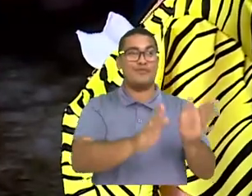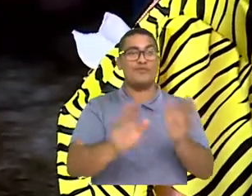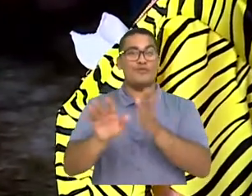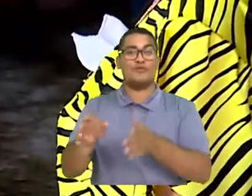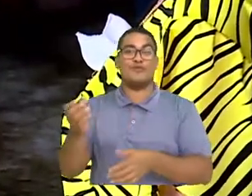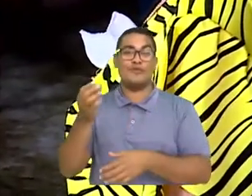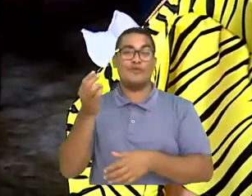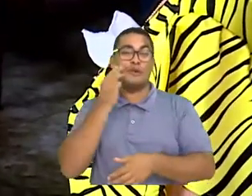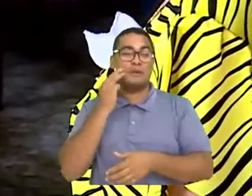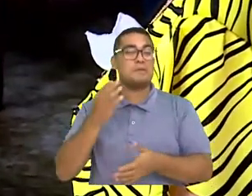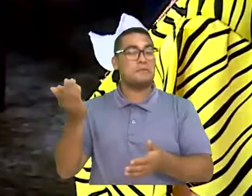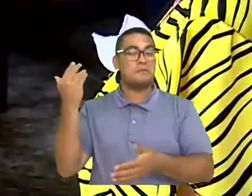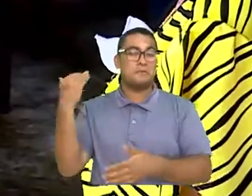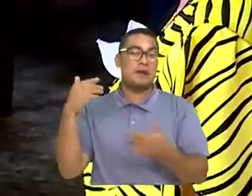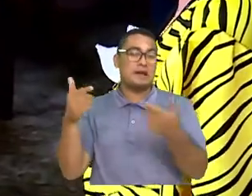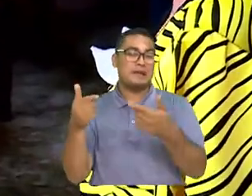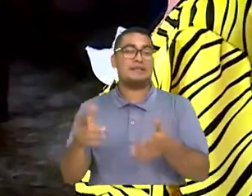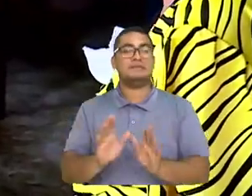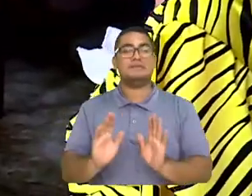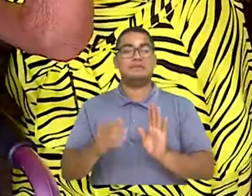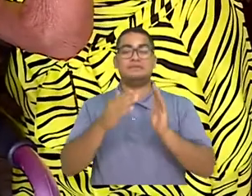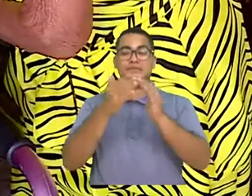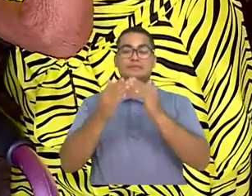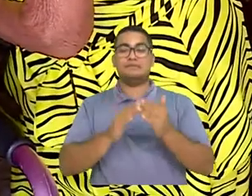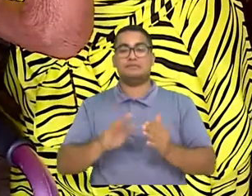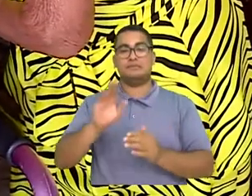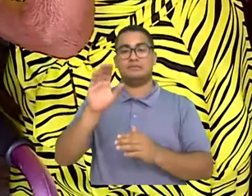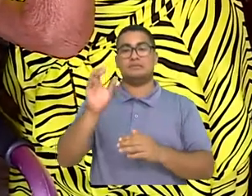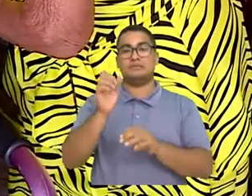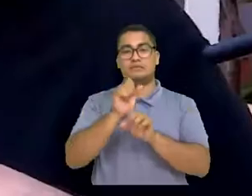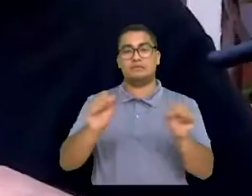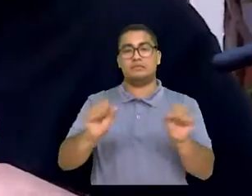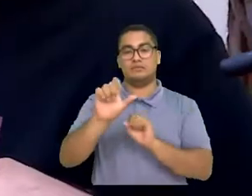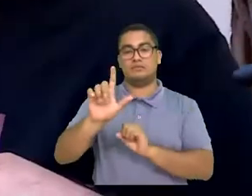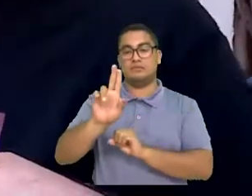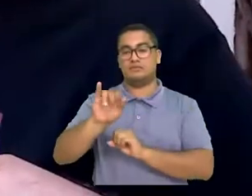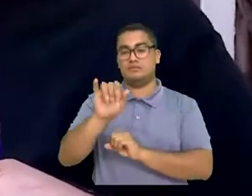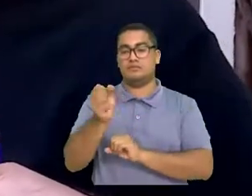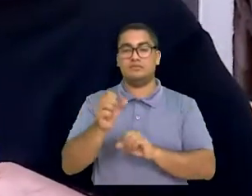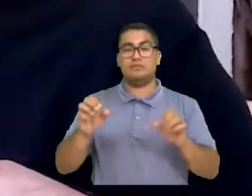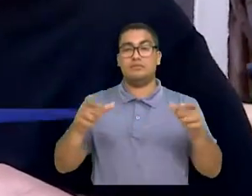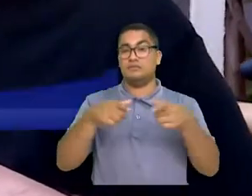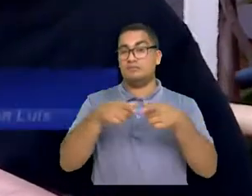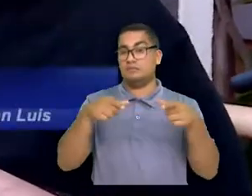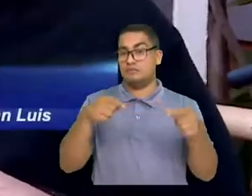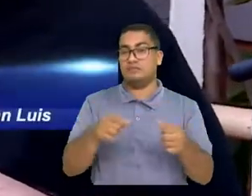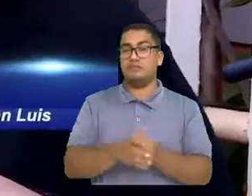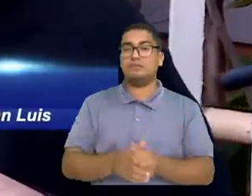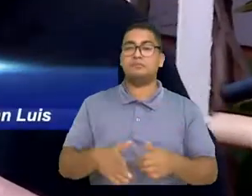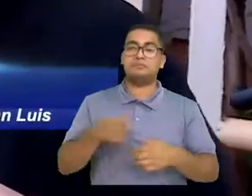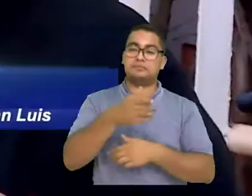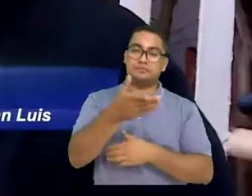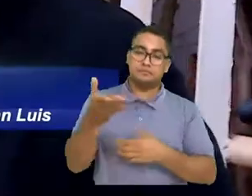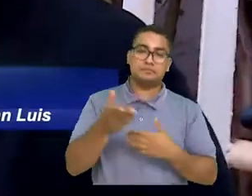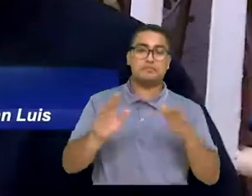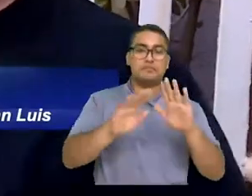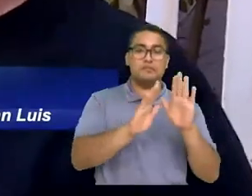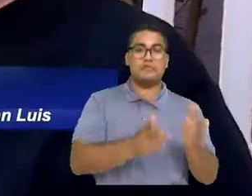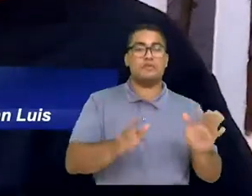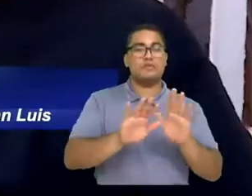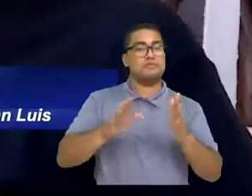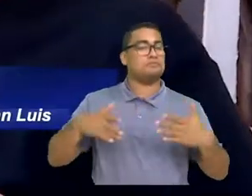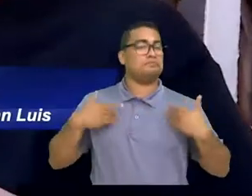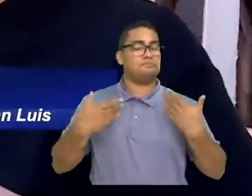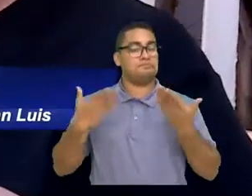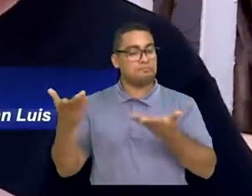extrema pobreza que habitan el barrio San Luis de Managua. Ellas están muy contentas, con alegría, cuando se les viene a visitar,